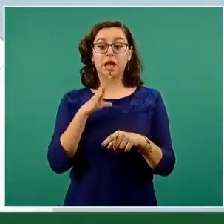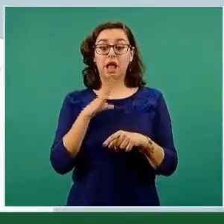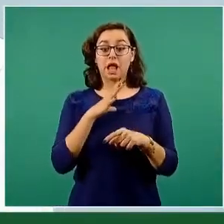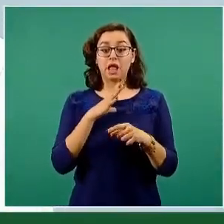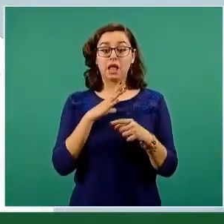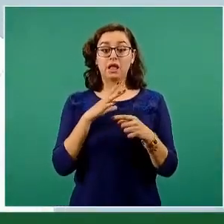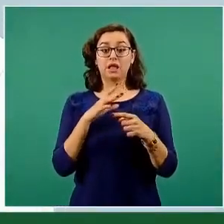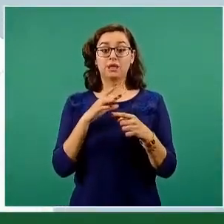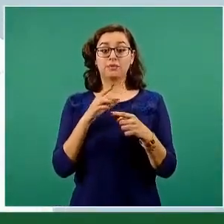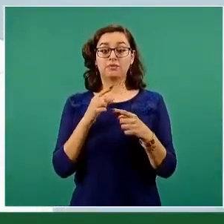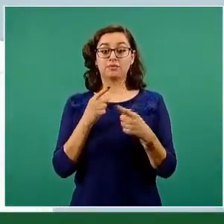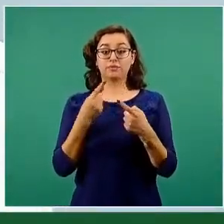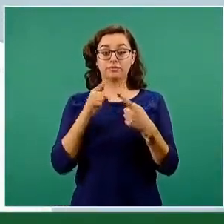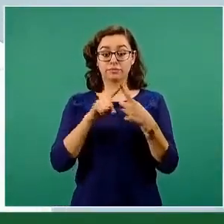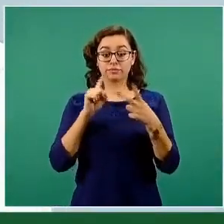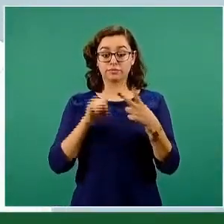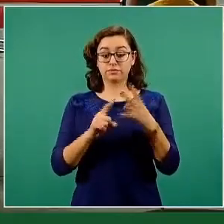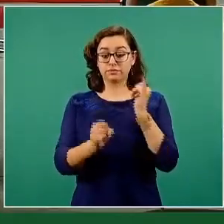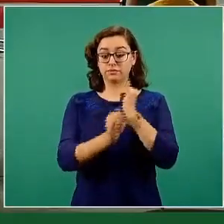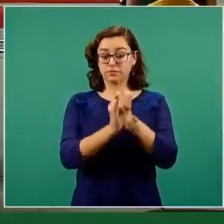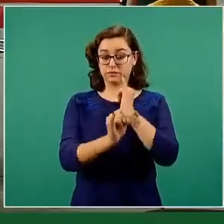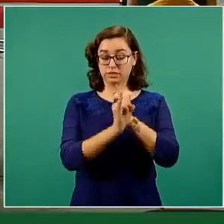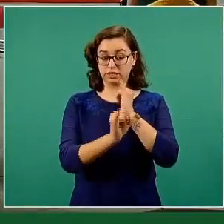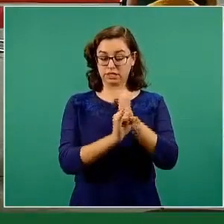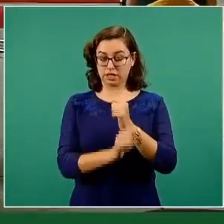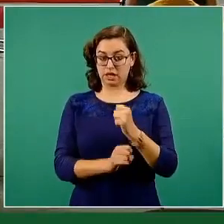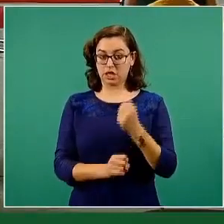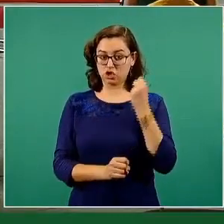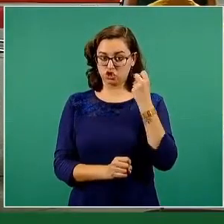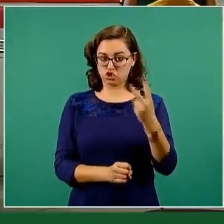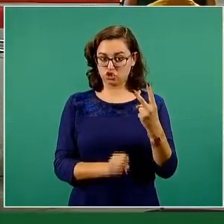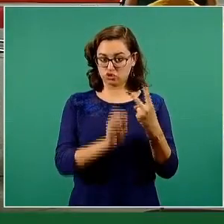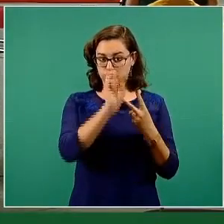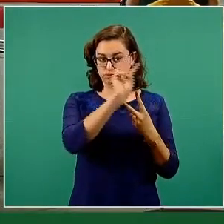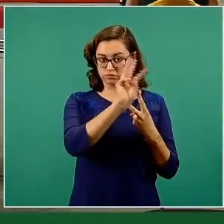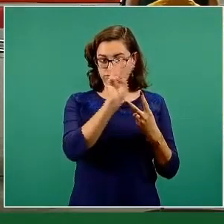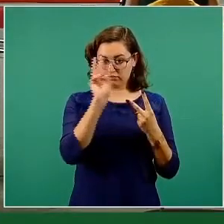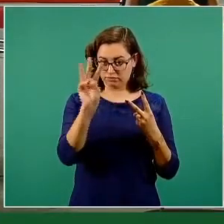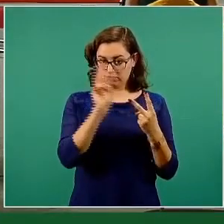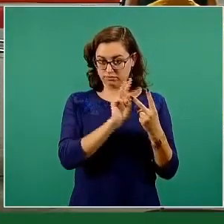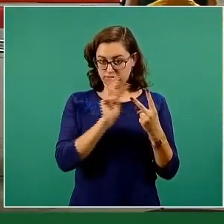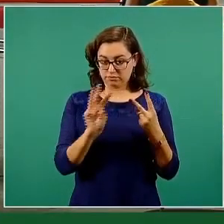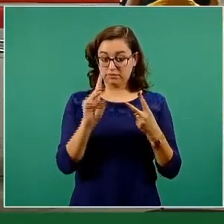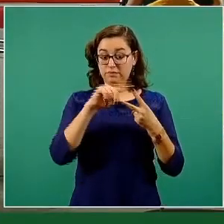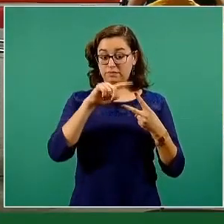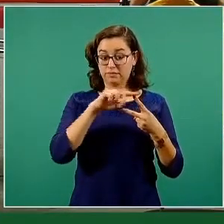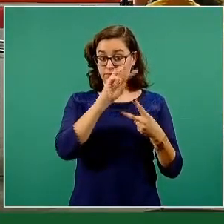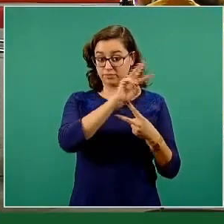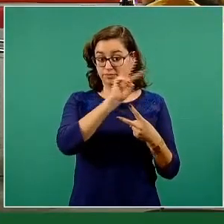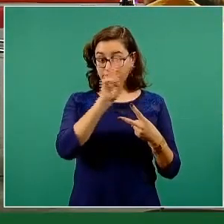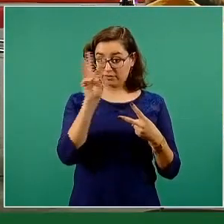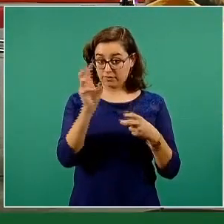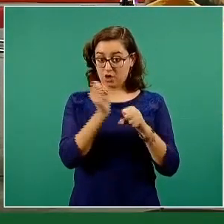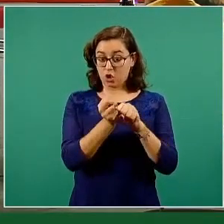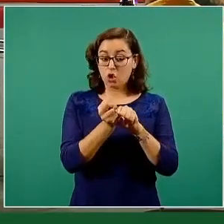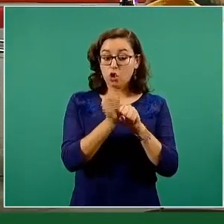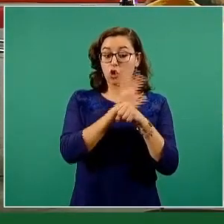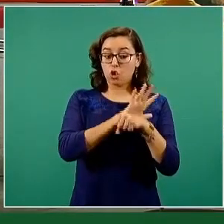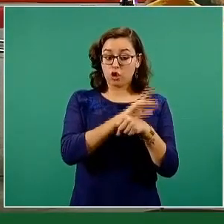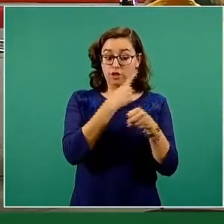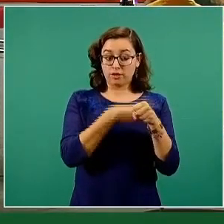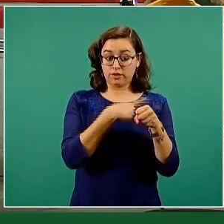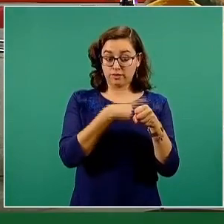páginas de internet, una para la enfermedad y ahora una para